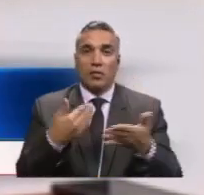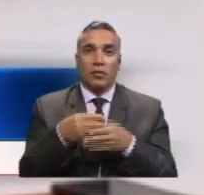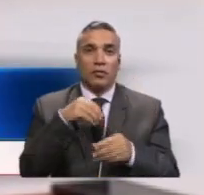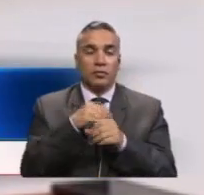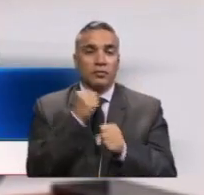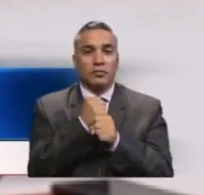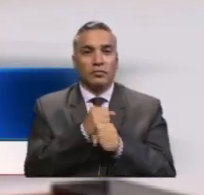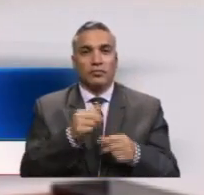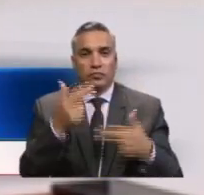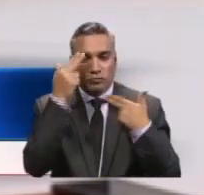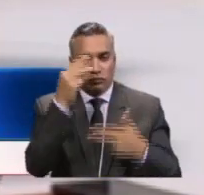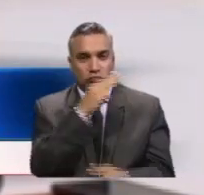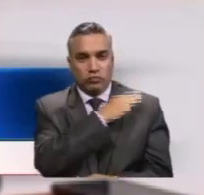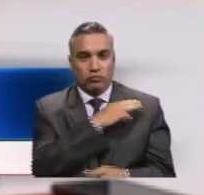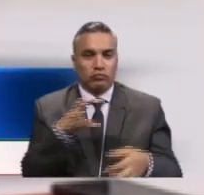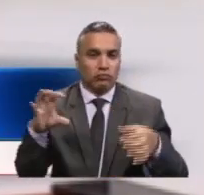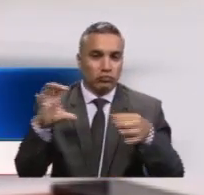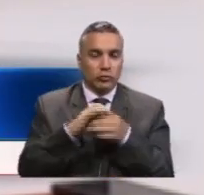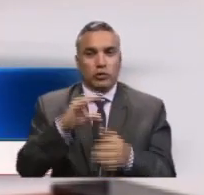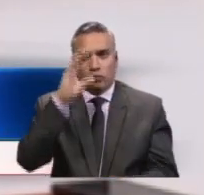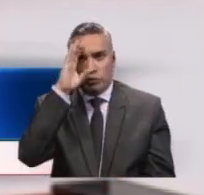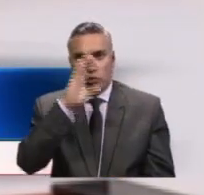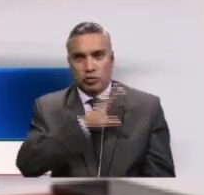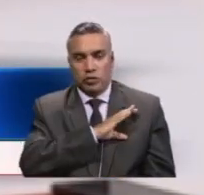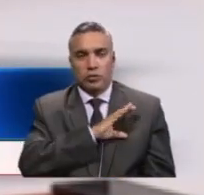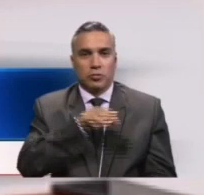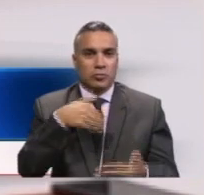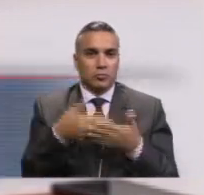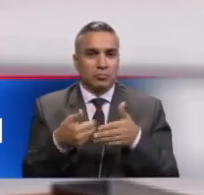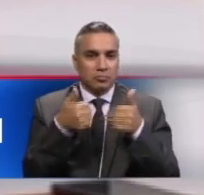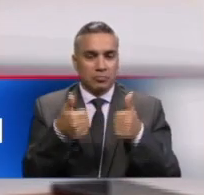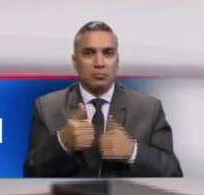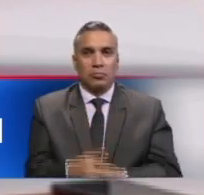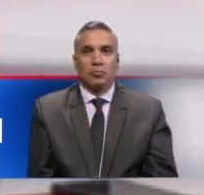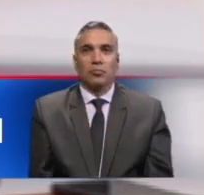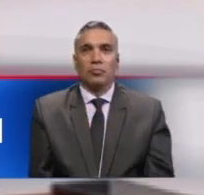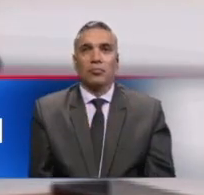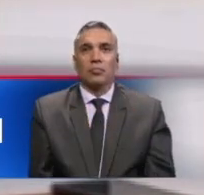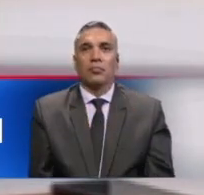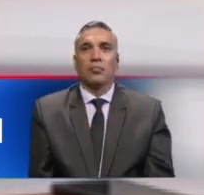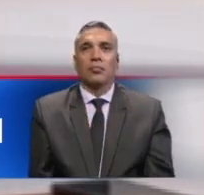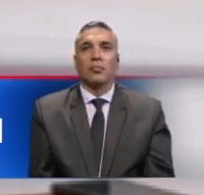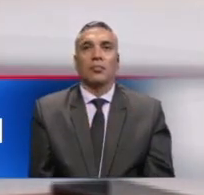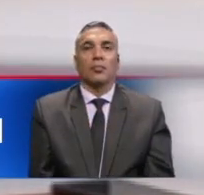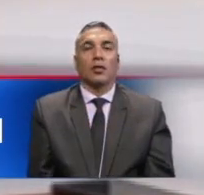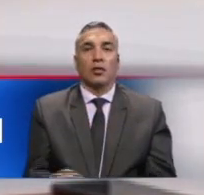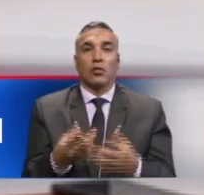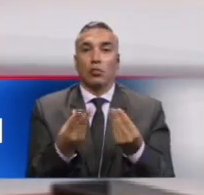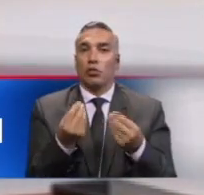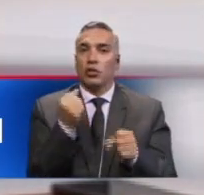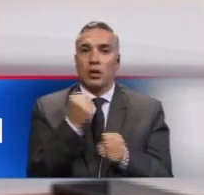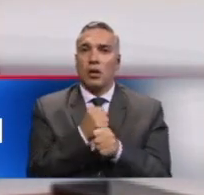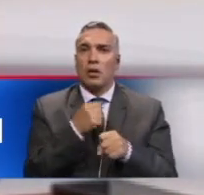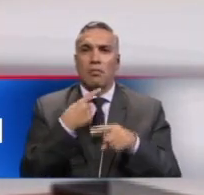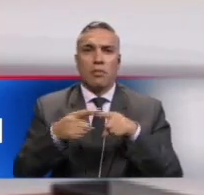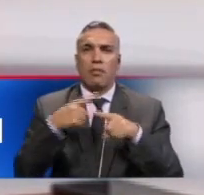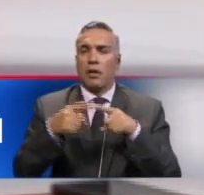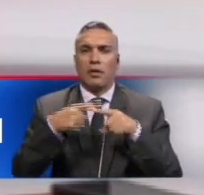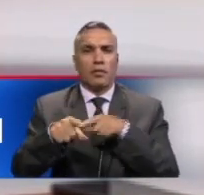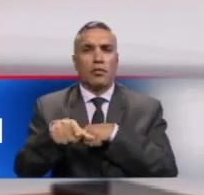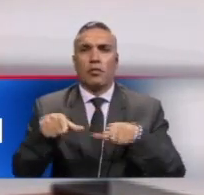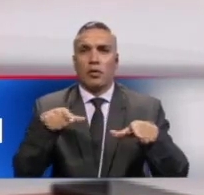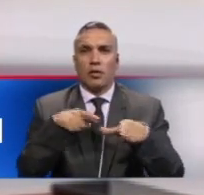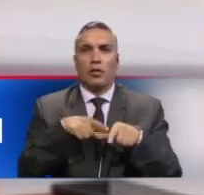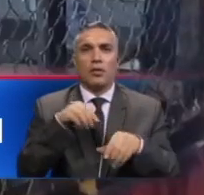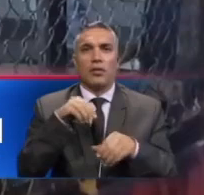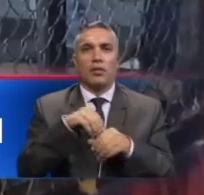coordinación con las Fuerzas Armadas, y hasta el momento hemos realizado 137 operativos en este sentido en los distritos